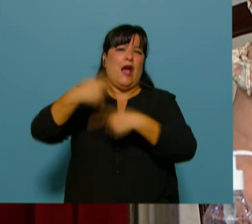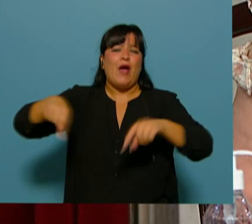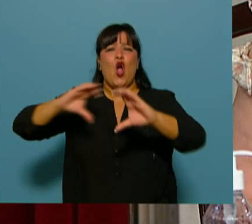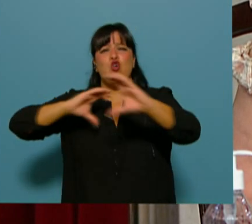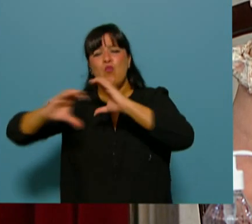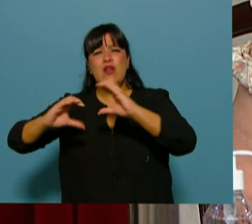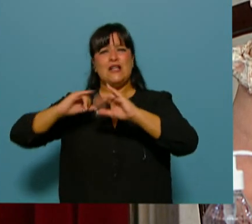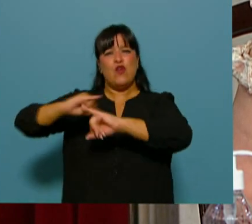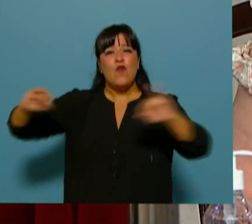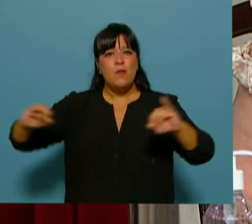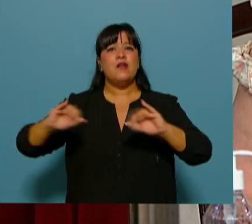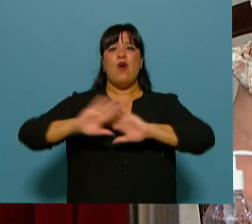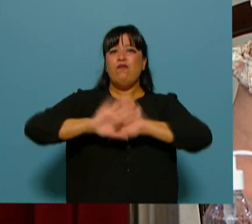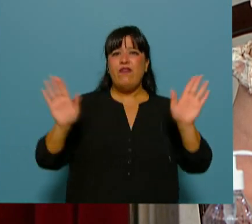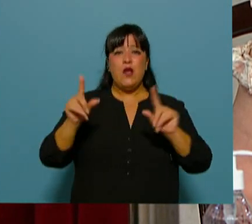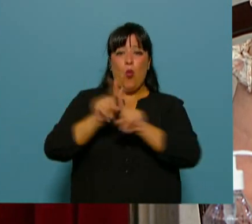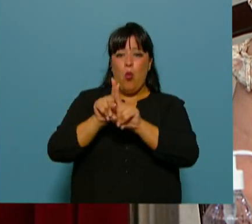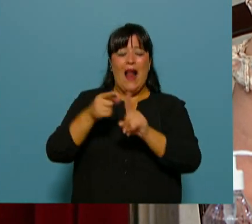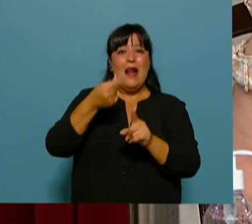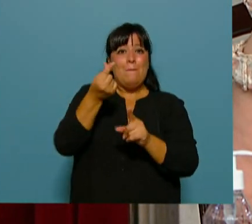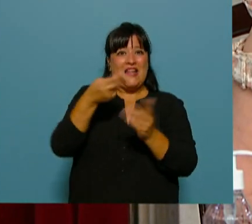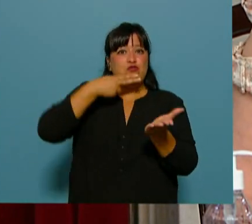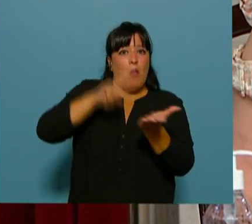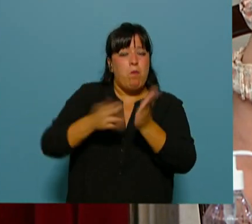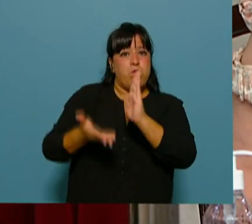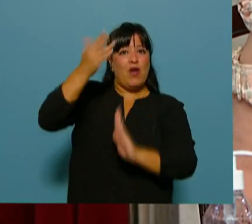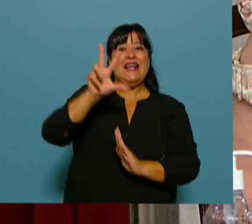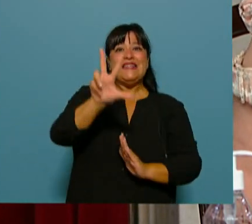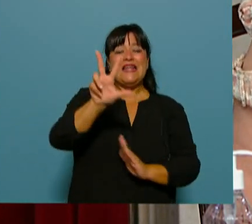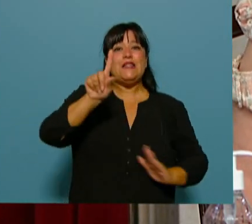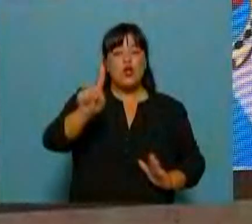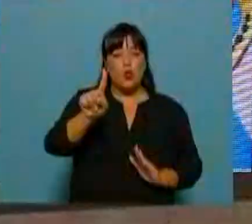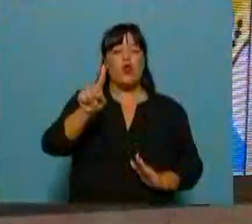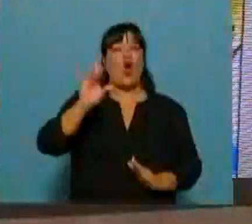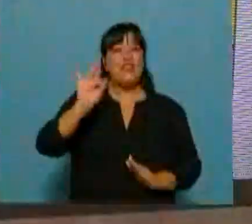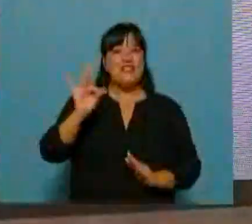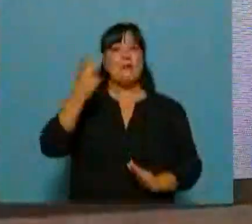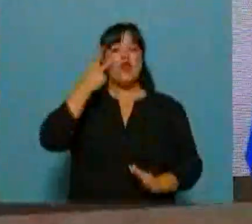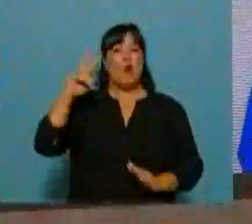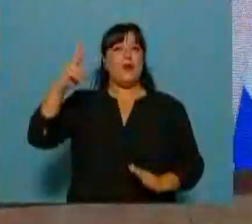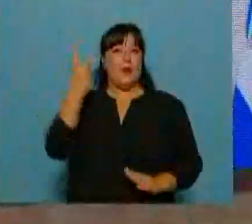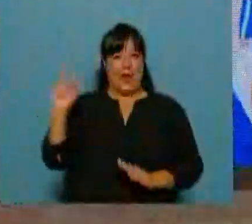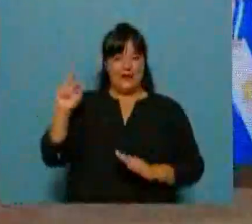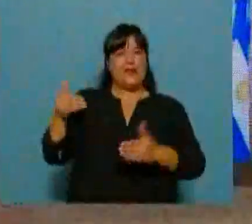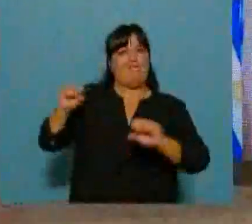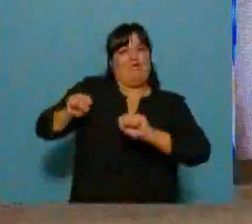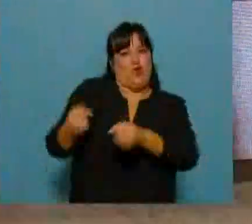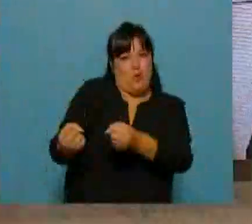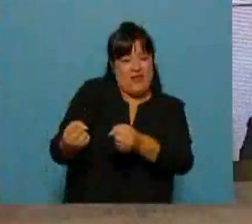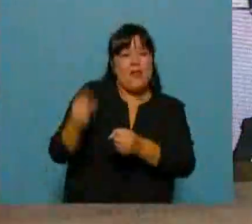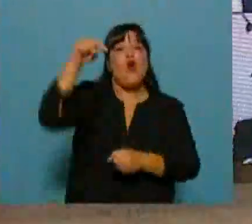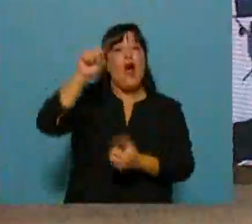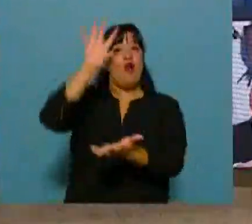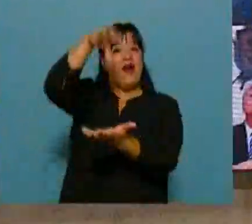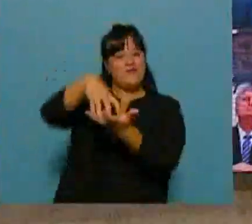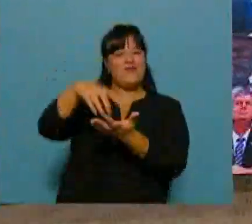comunicaciones y suspendimos los incrementos de precios hasta el 31 de diciembre de 2020. Ahora, el Ente Nacional